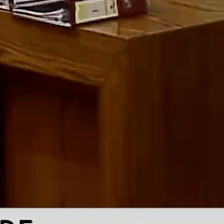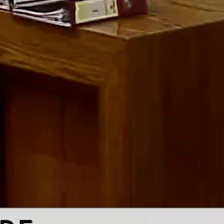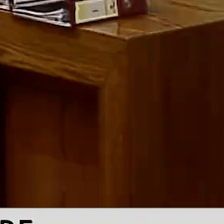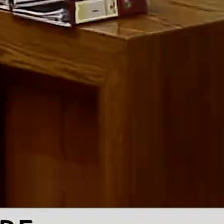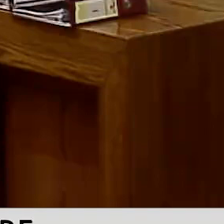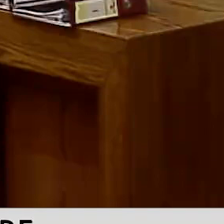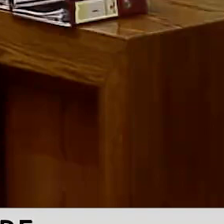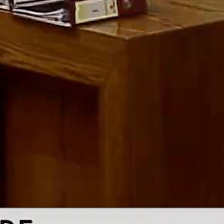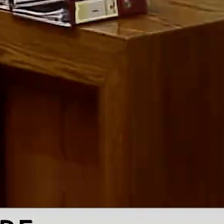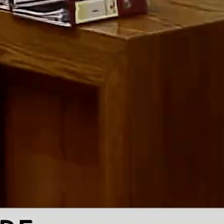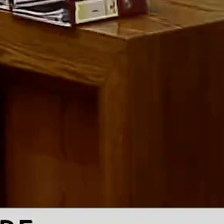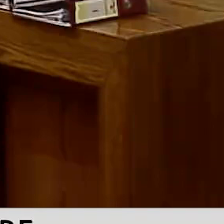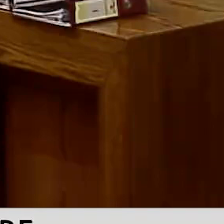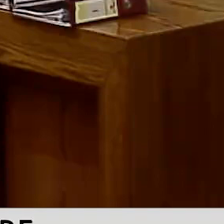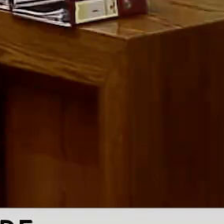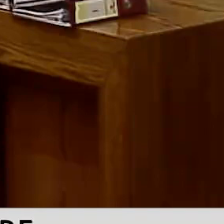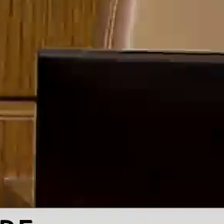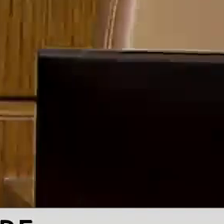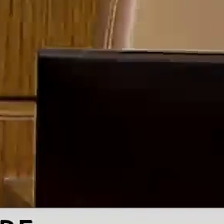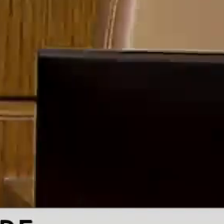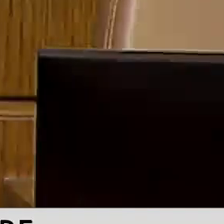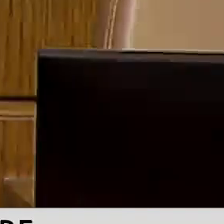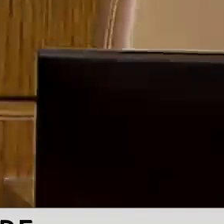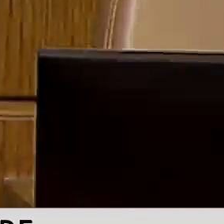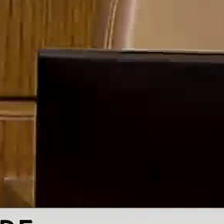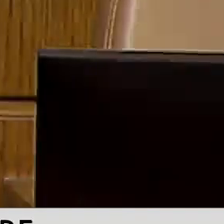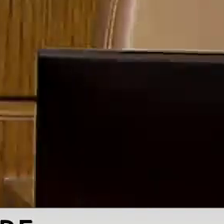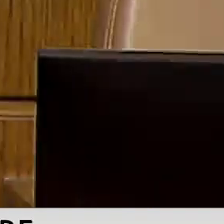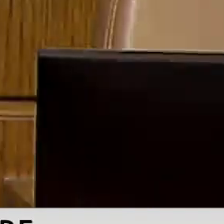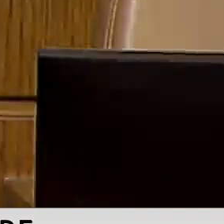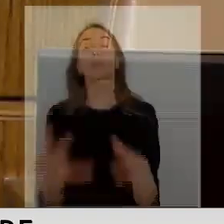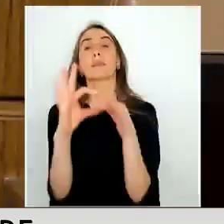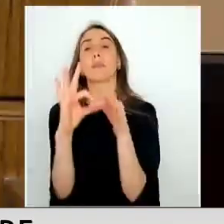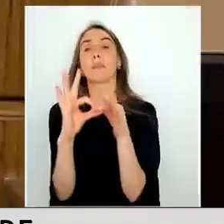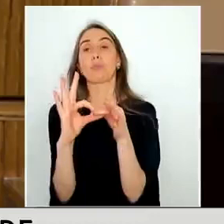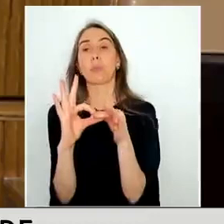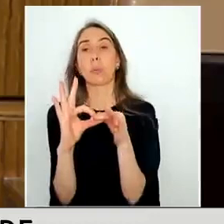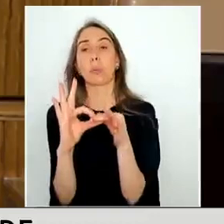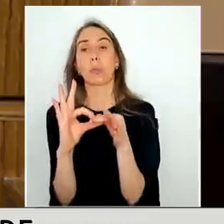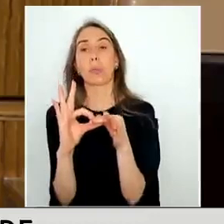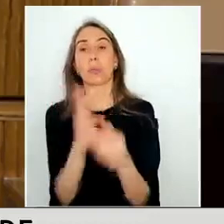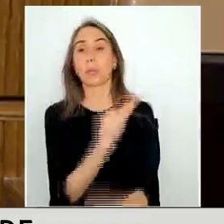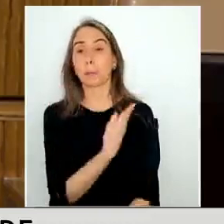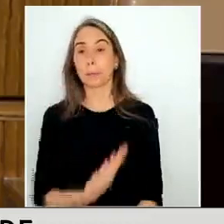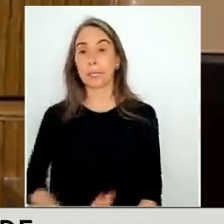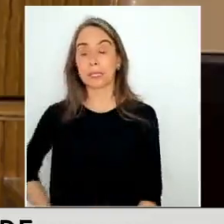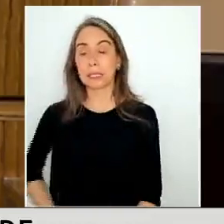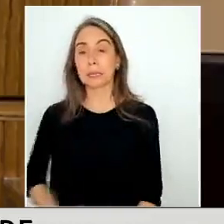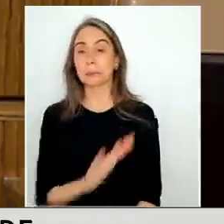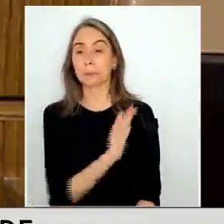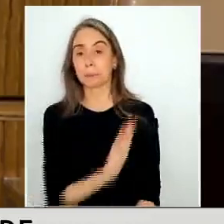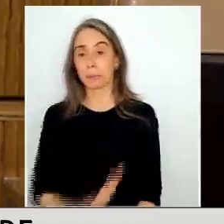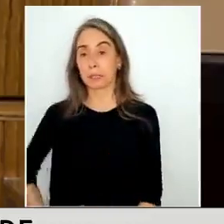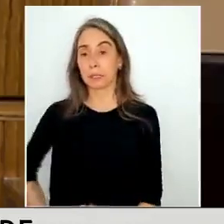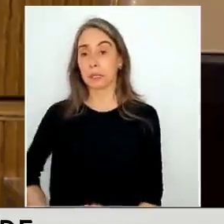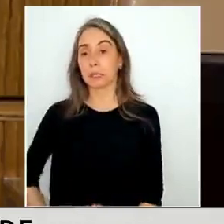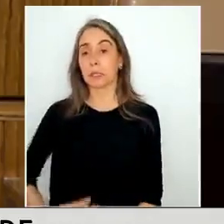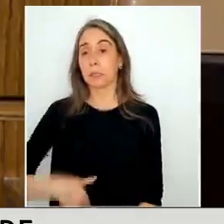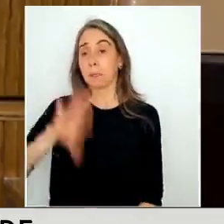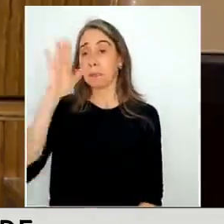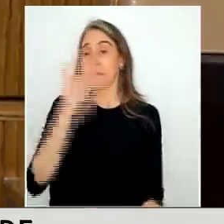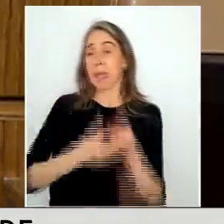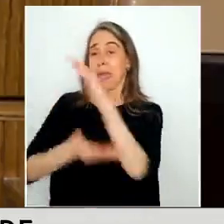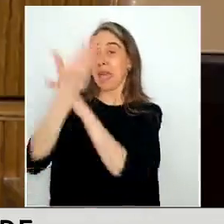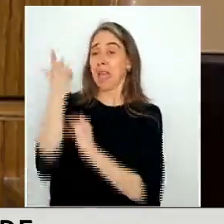diputado ahí Gracias presidenta presidenta desde hace más de 20 años está en